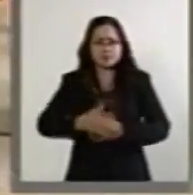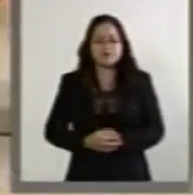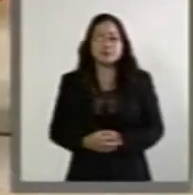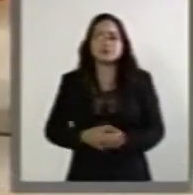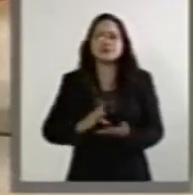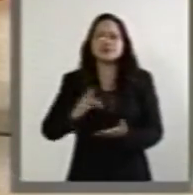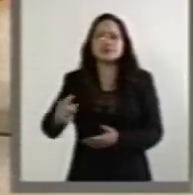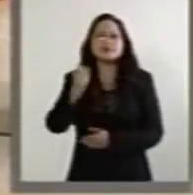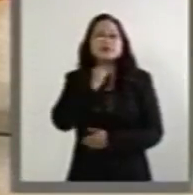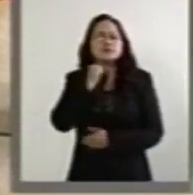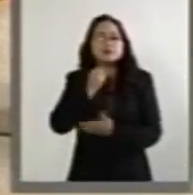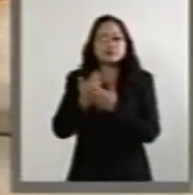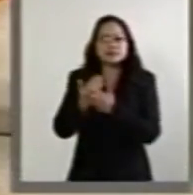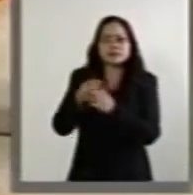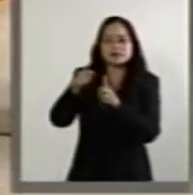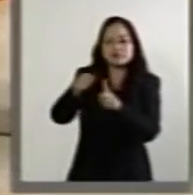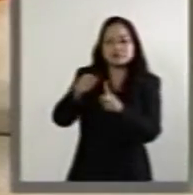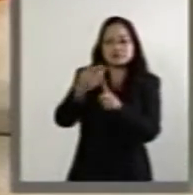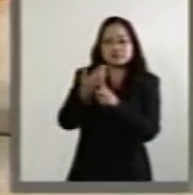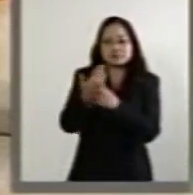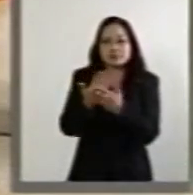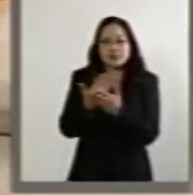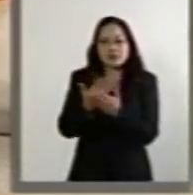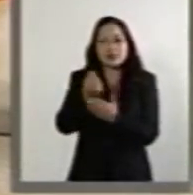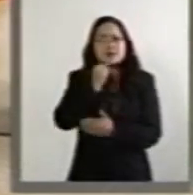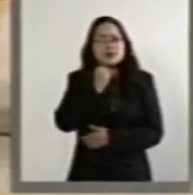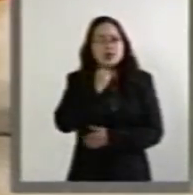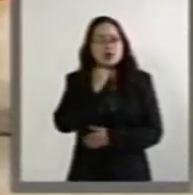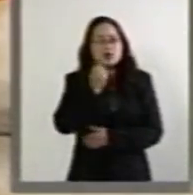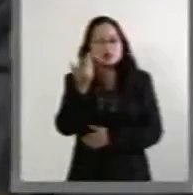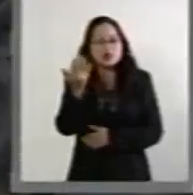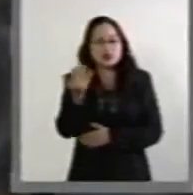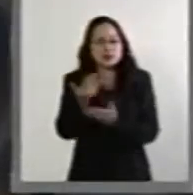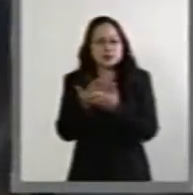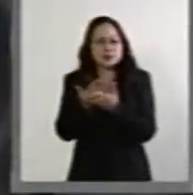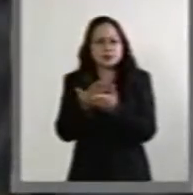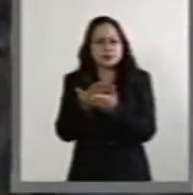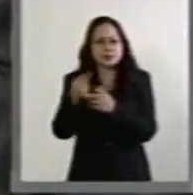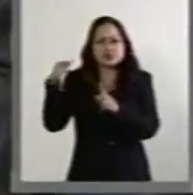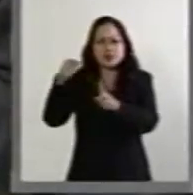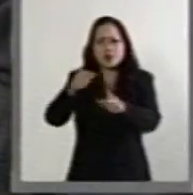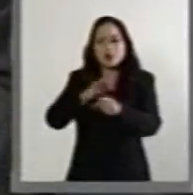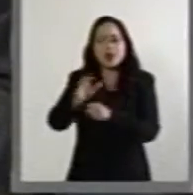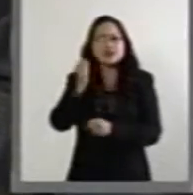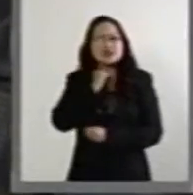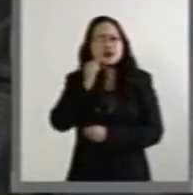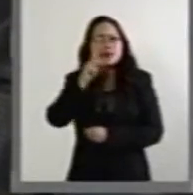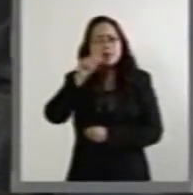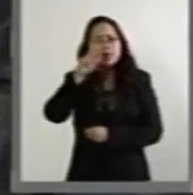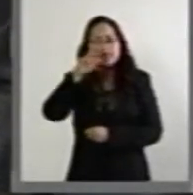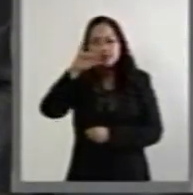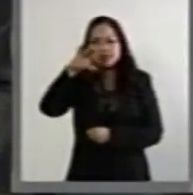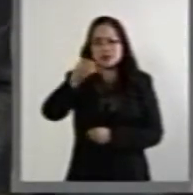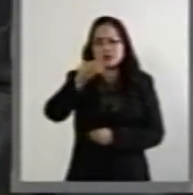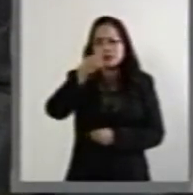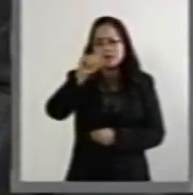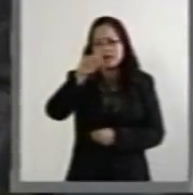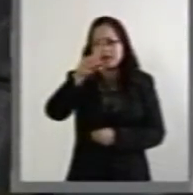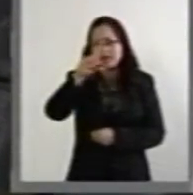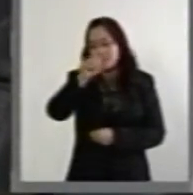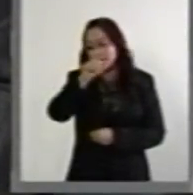Gracias, senador. Permítame un segundo, senador Mario Delgado. ¿Con qué objeto, senador Patricio Dávila?